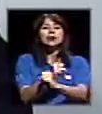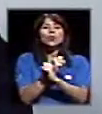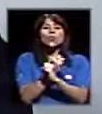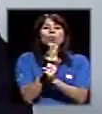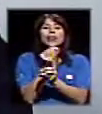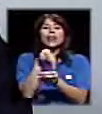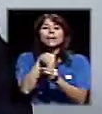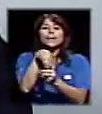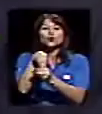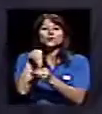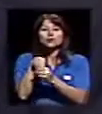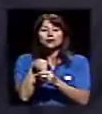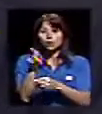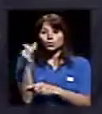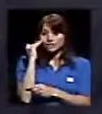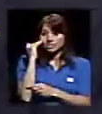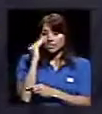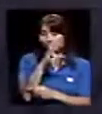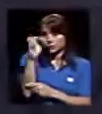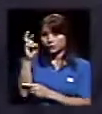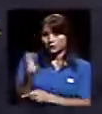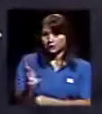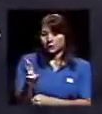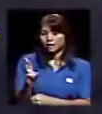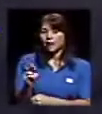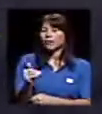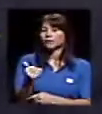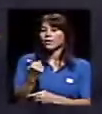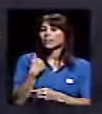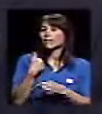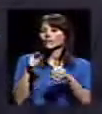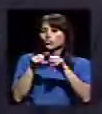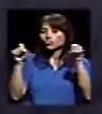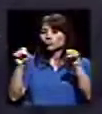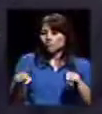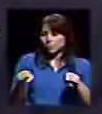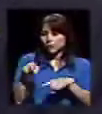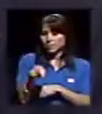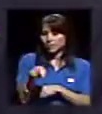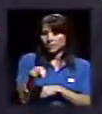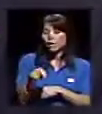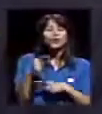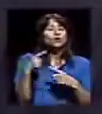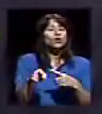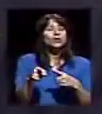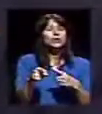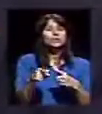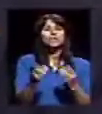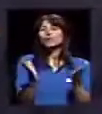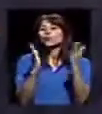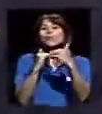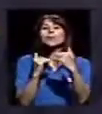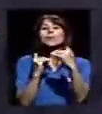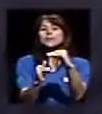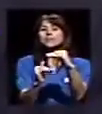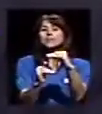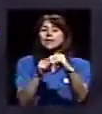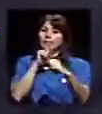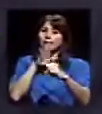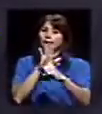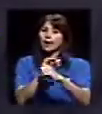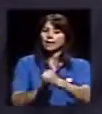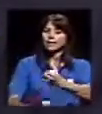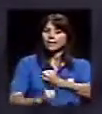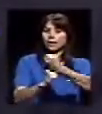bien sabe, en Costa Rica tenemos un sistema en donde hay una garantía ilimitada del Estado en favor